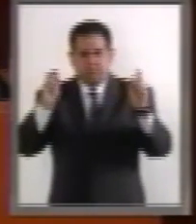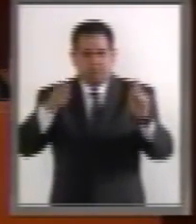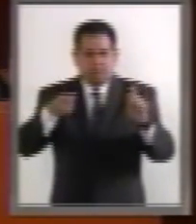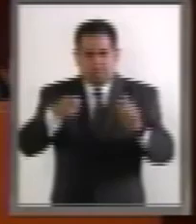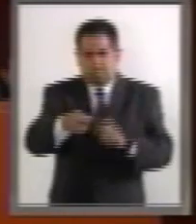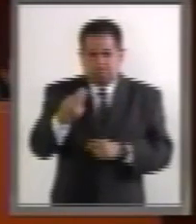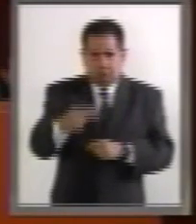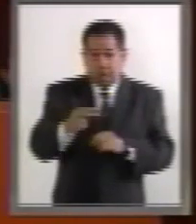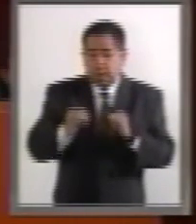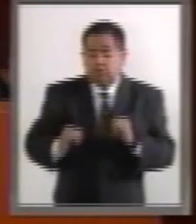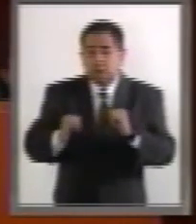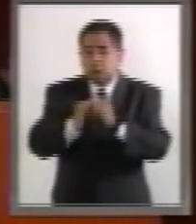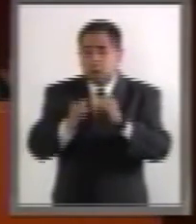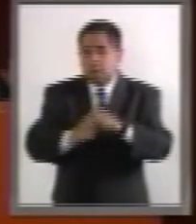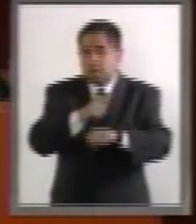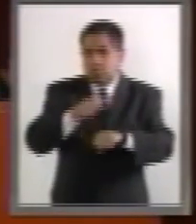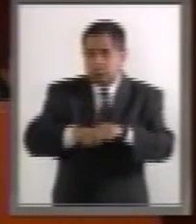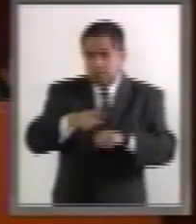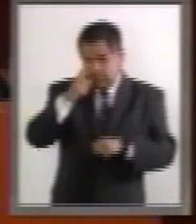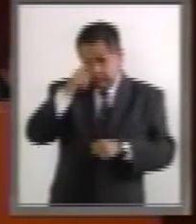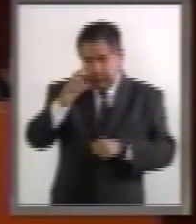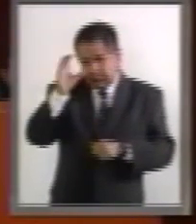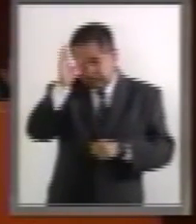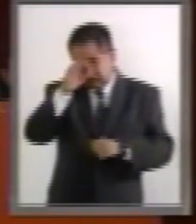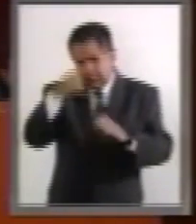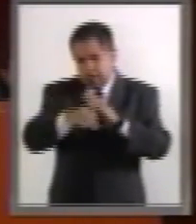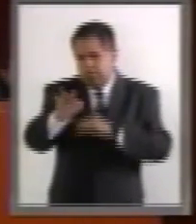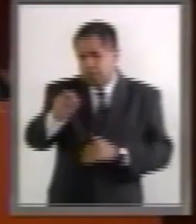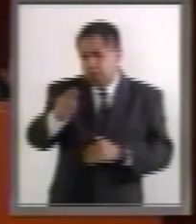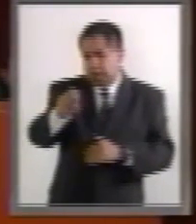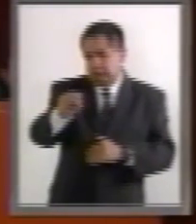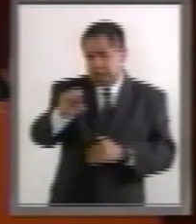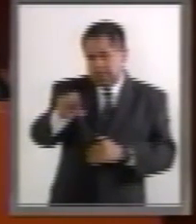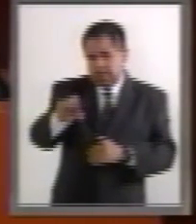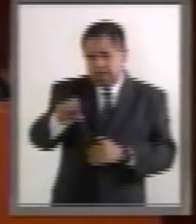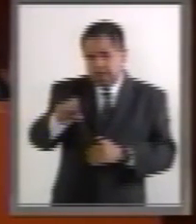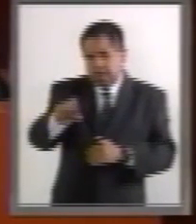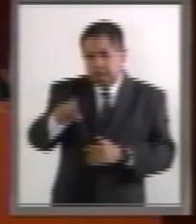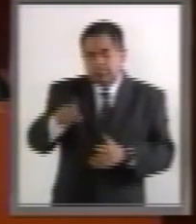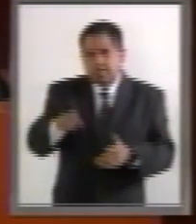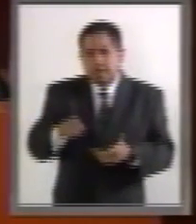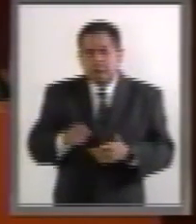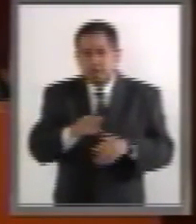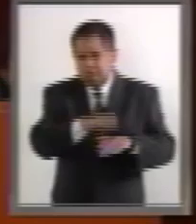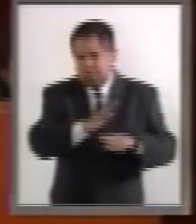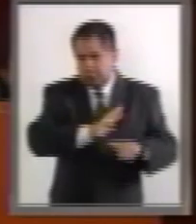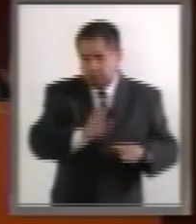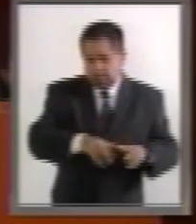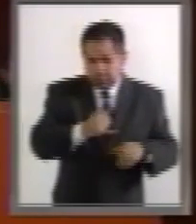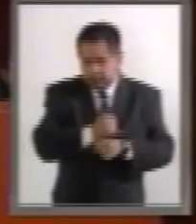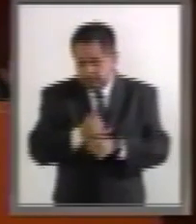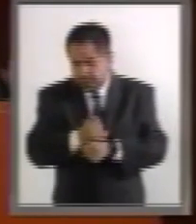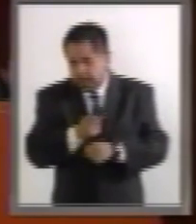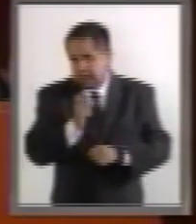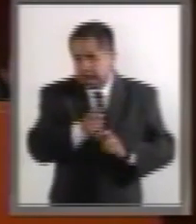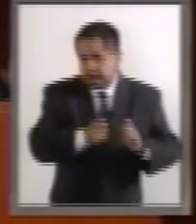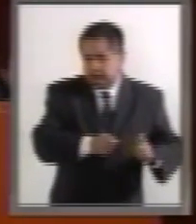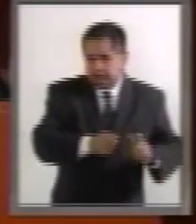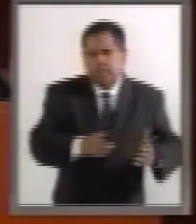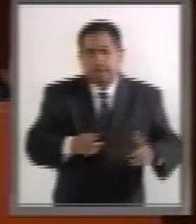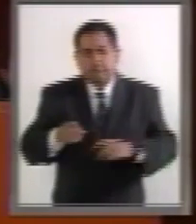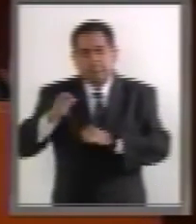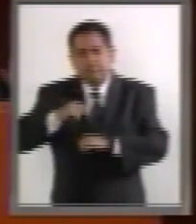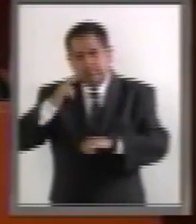denominaría Instituto Nacional de Ciencias Forenses y estará encargado de organizar y dirigir